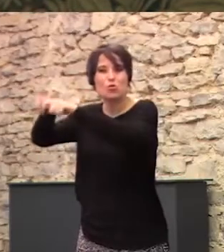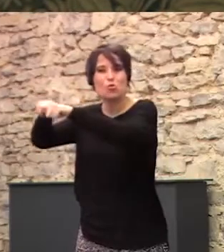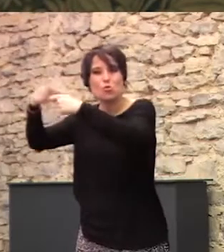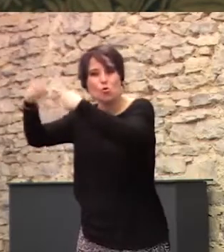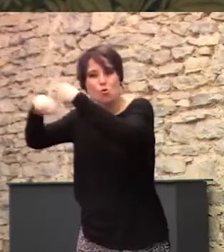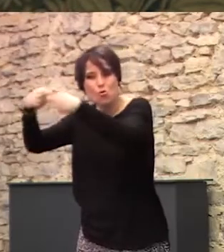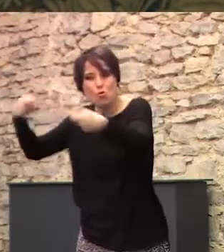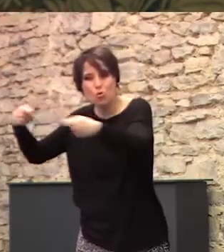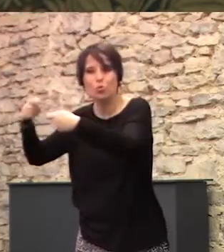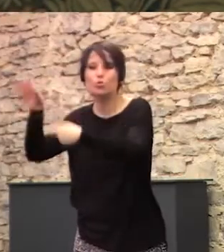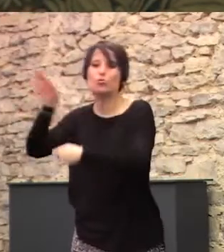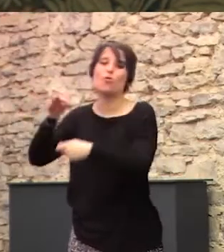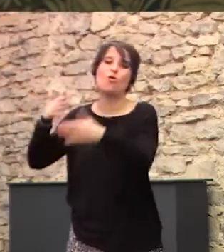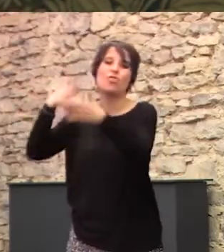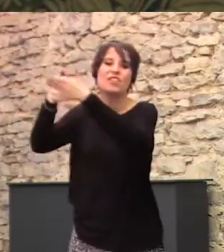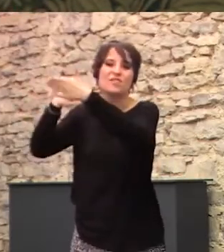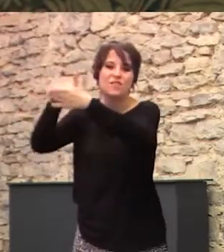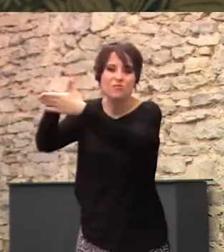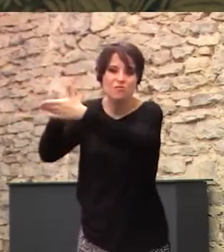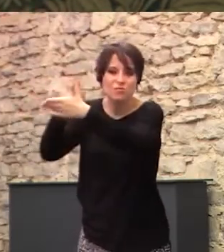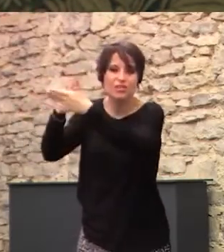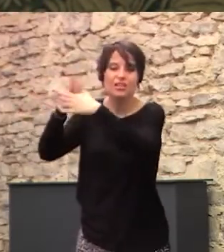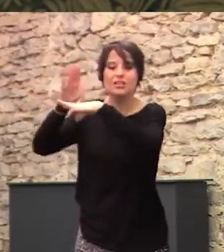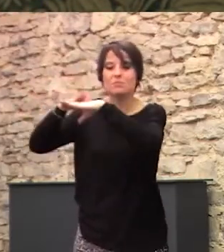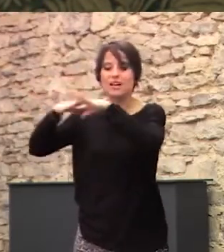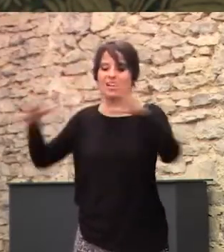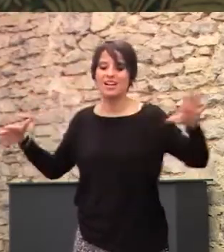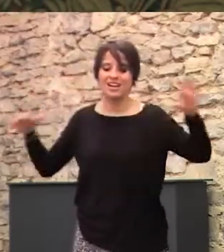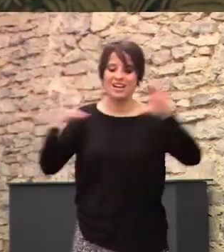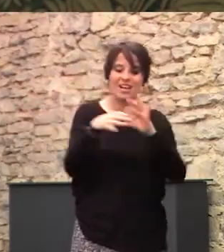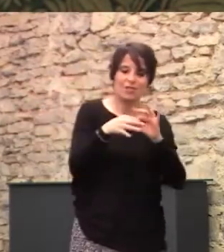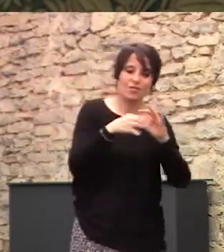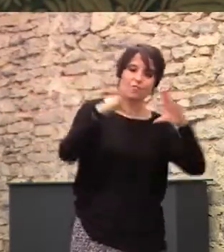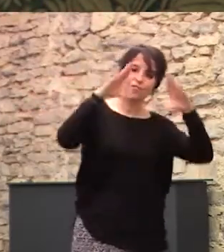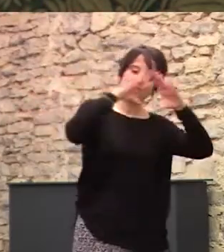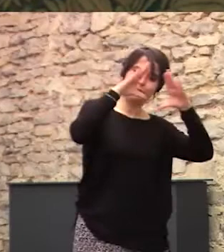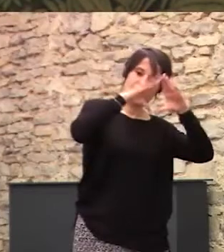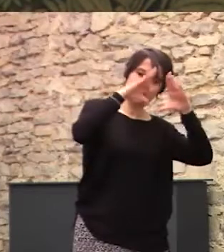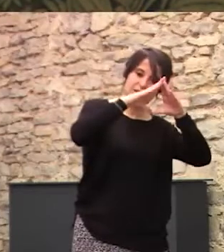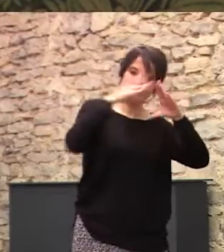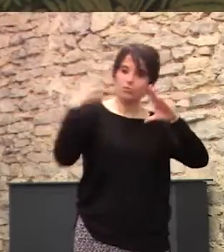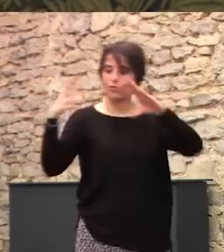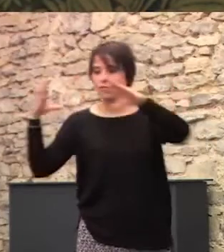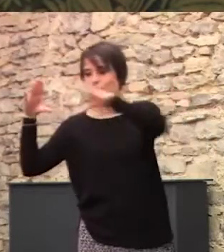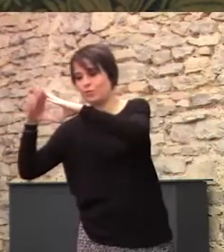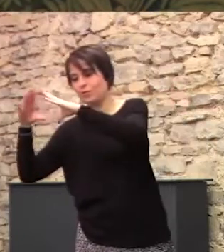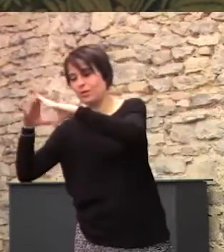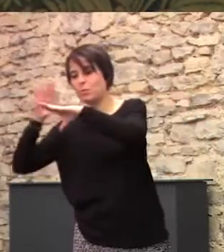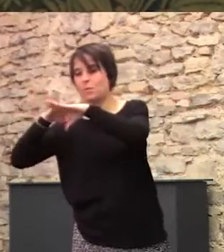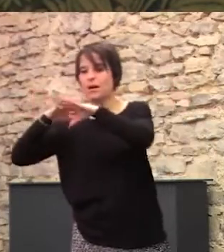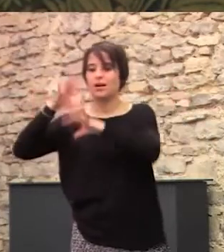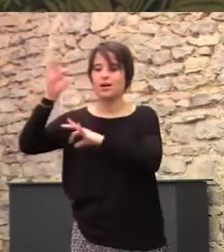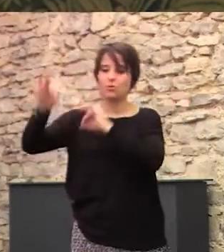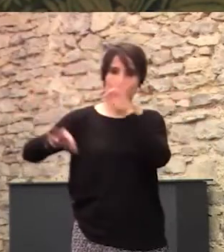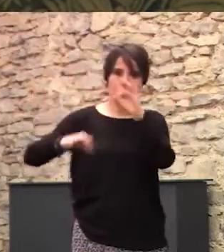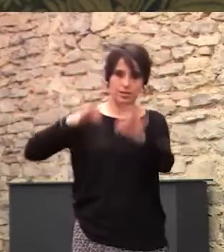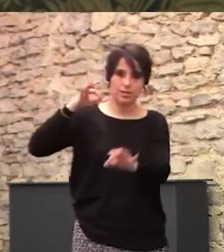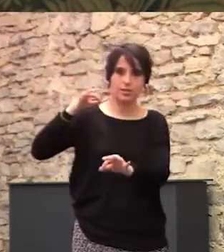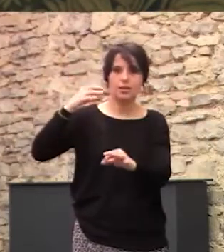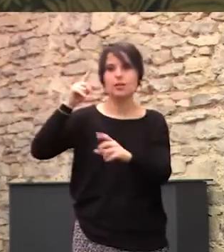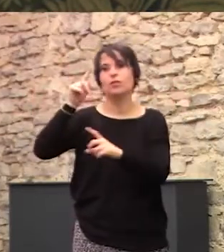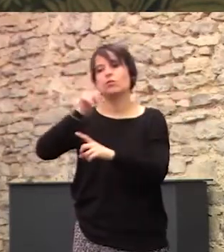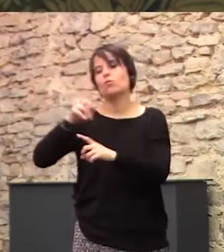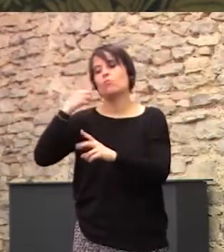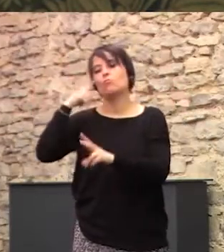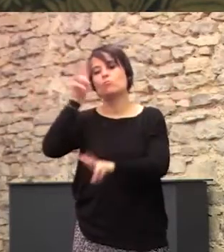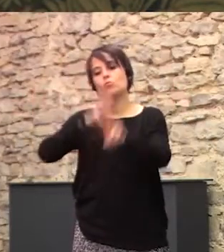las dificultades en estas relaciones a la hora de organizarnos, de realmente